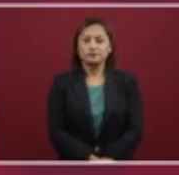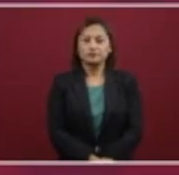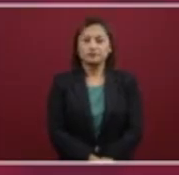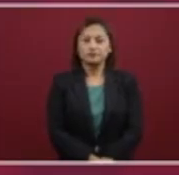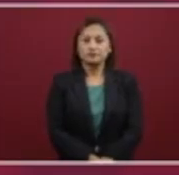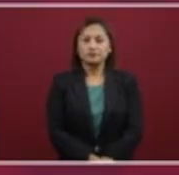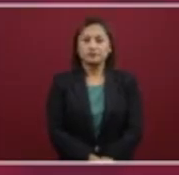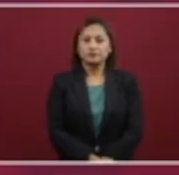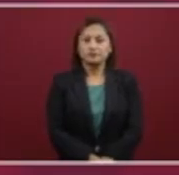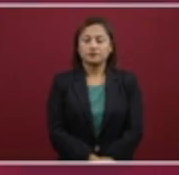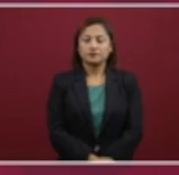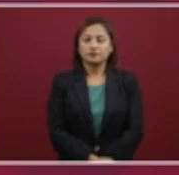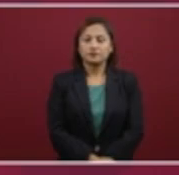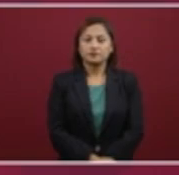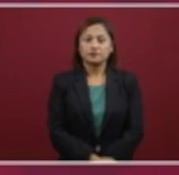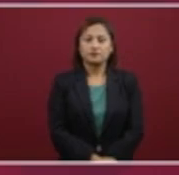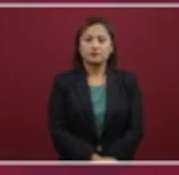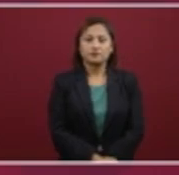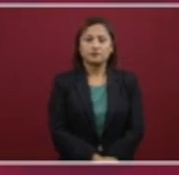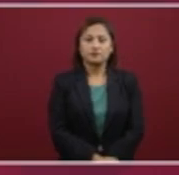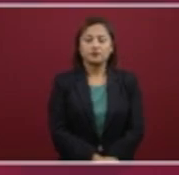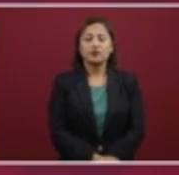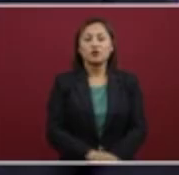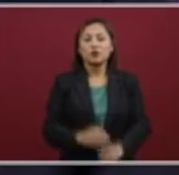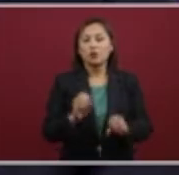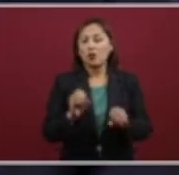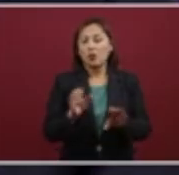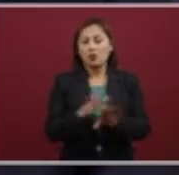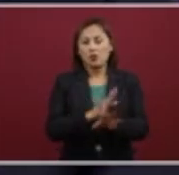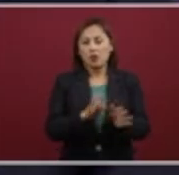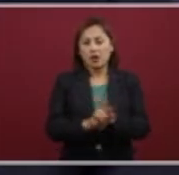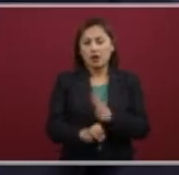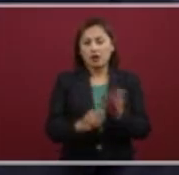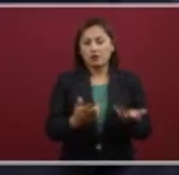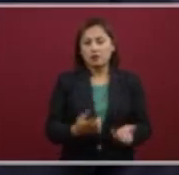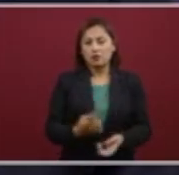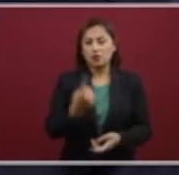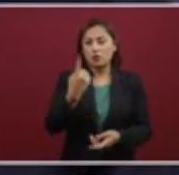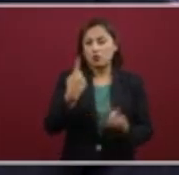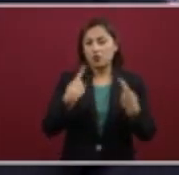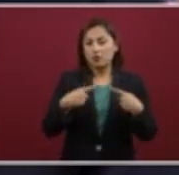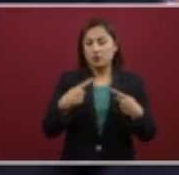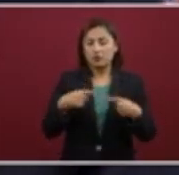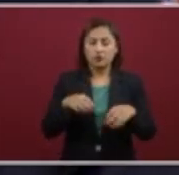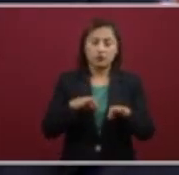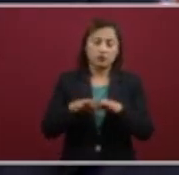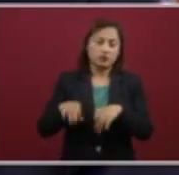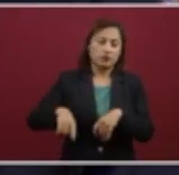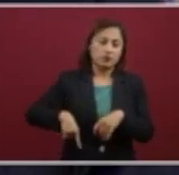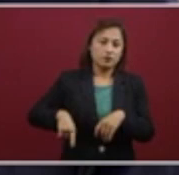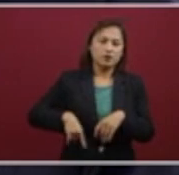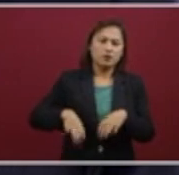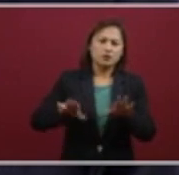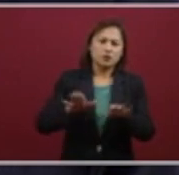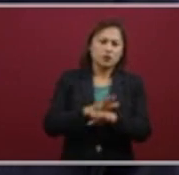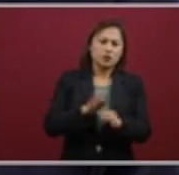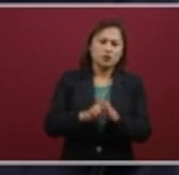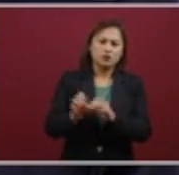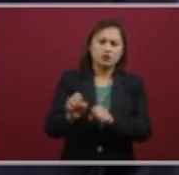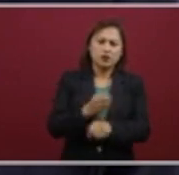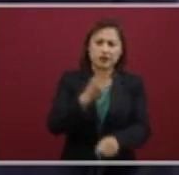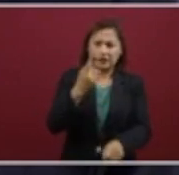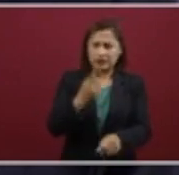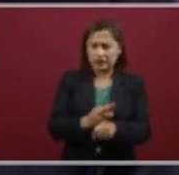llegue un servidor público, el secretario de Comunicaciones